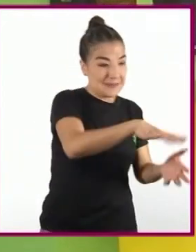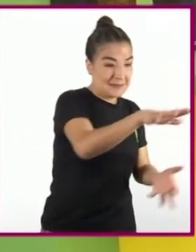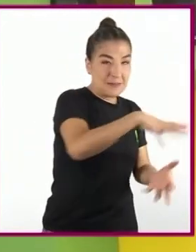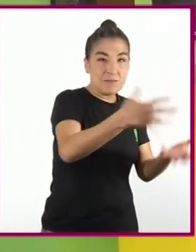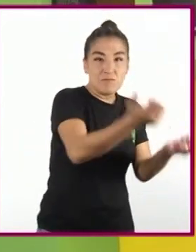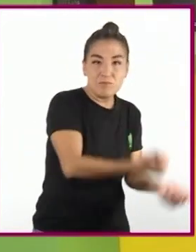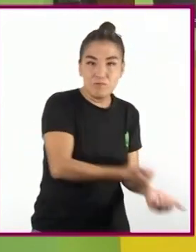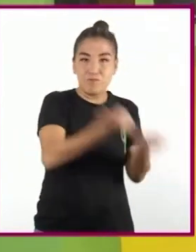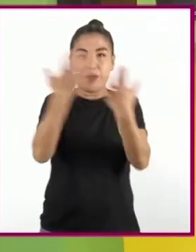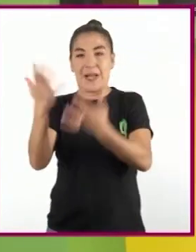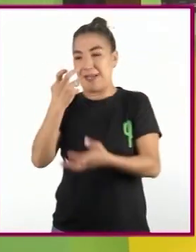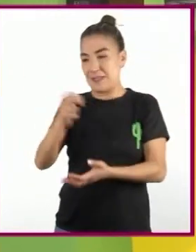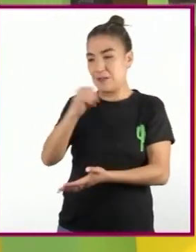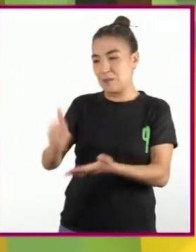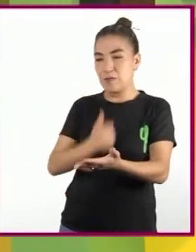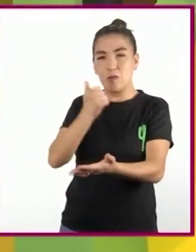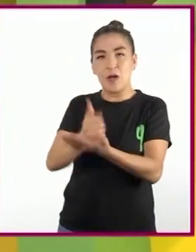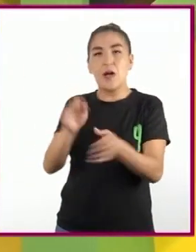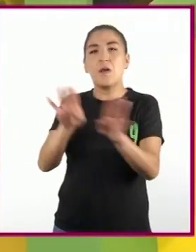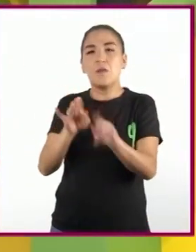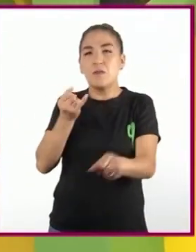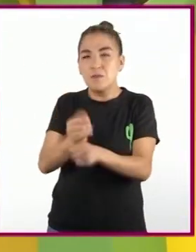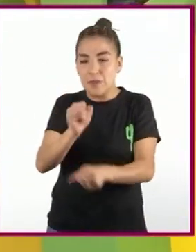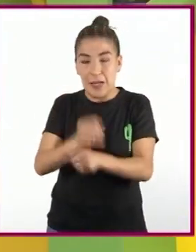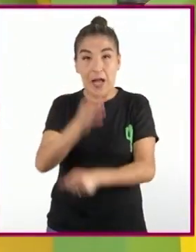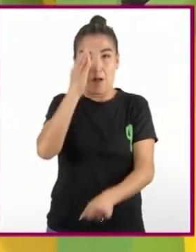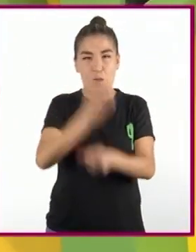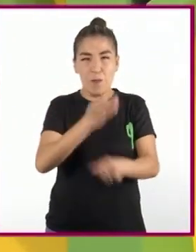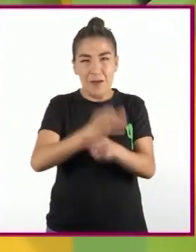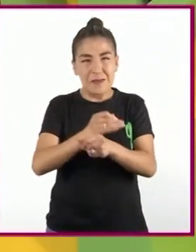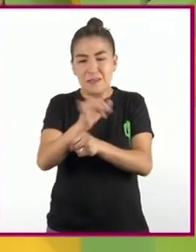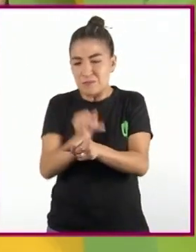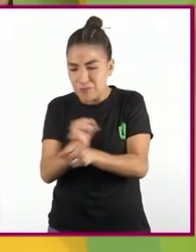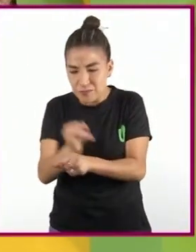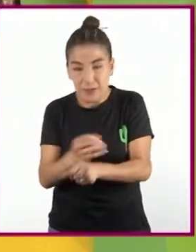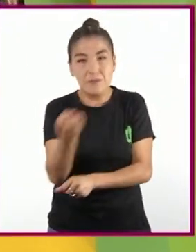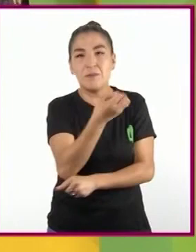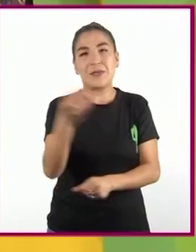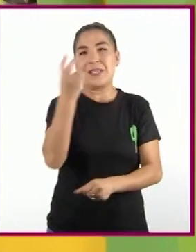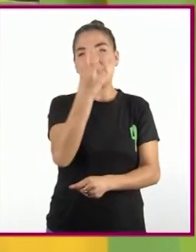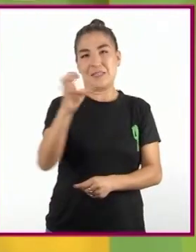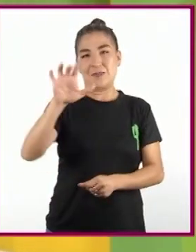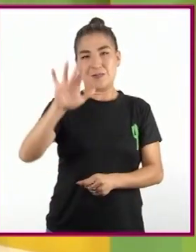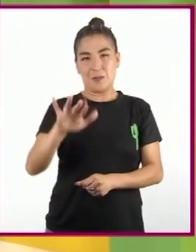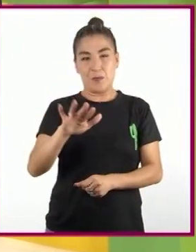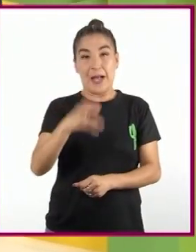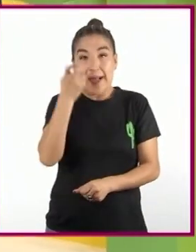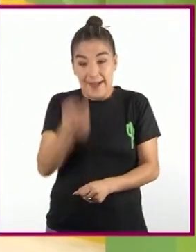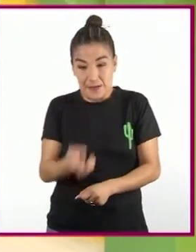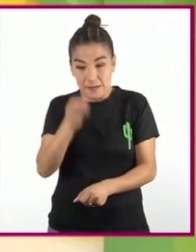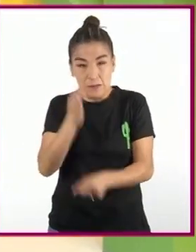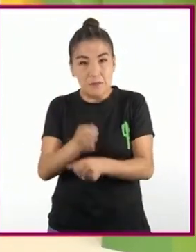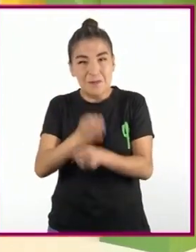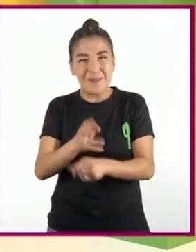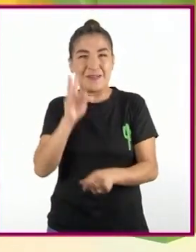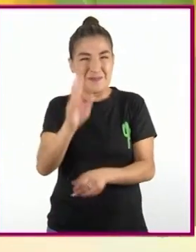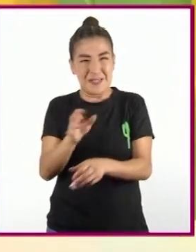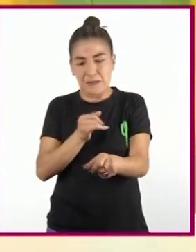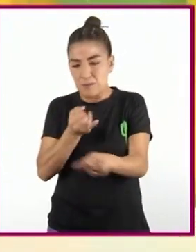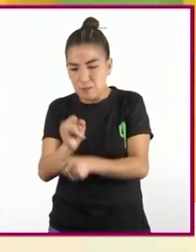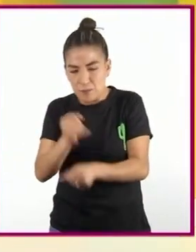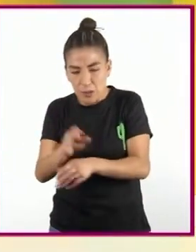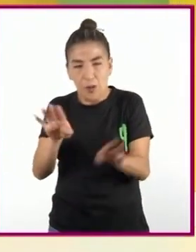en la ciudad, de los cuales se han hallado hasta el momento 350. Ahí, la obsidiana era procesada